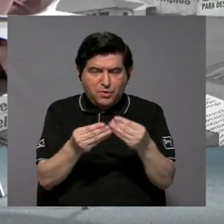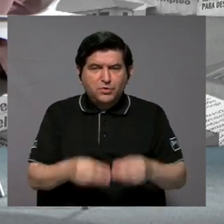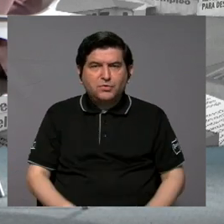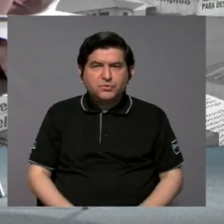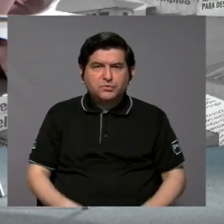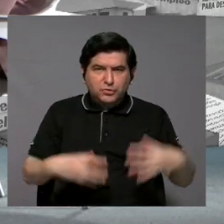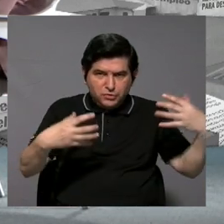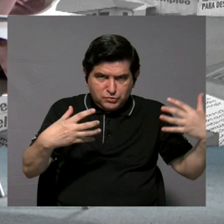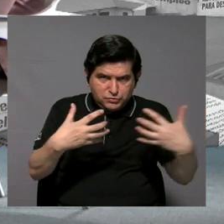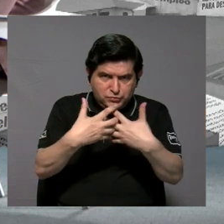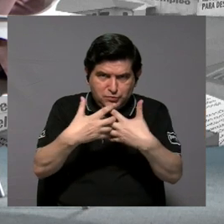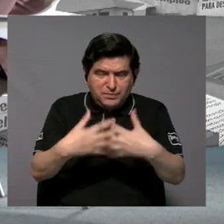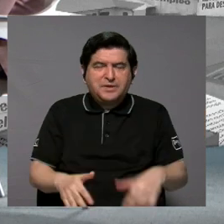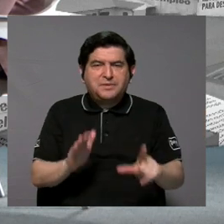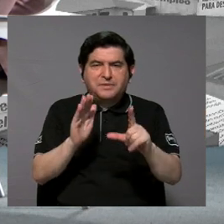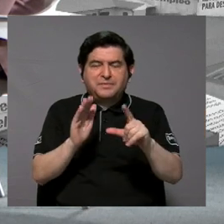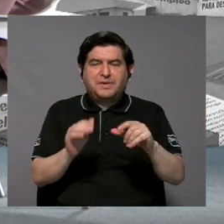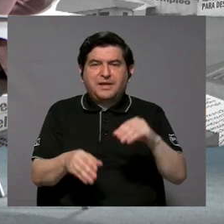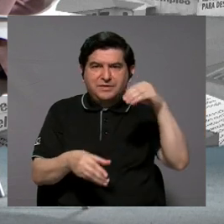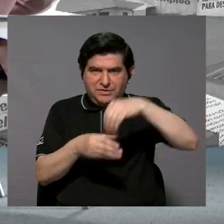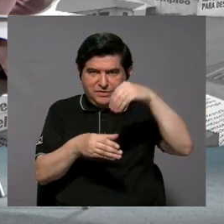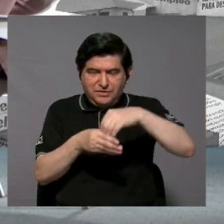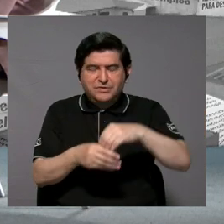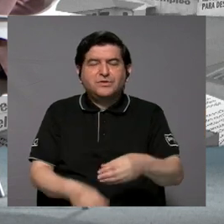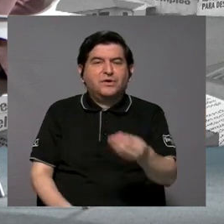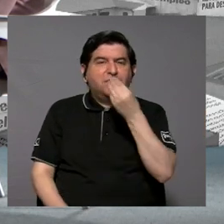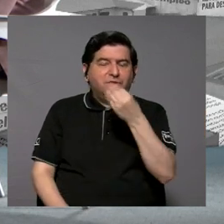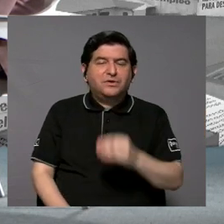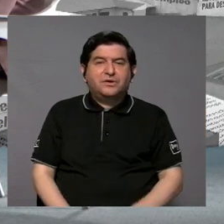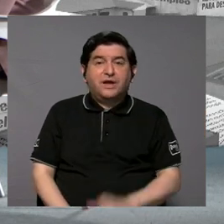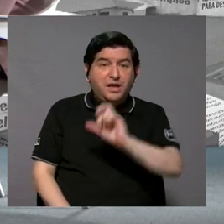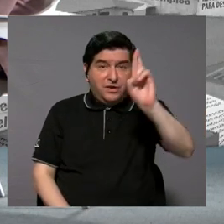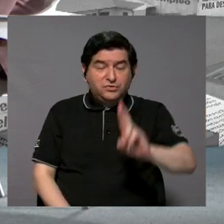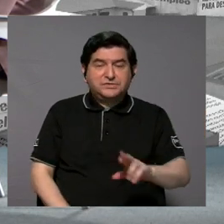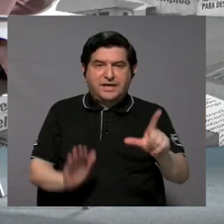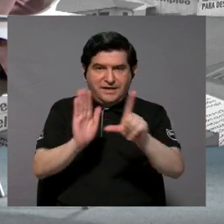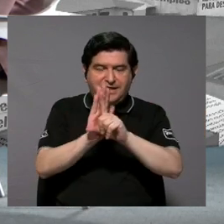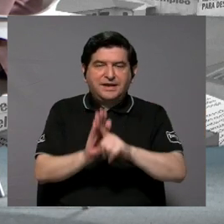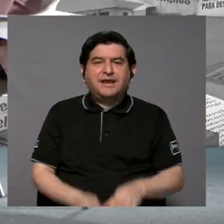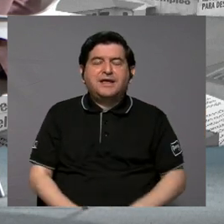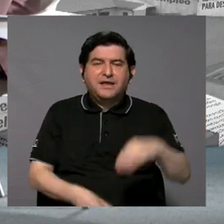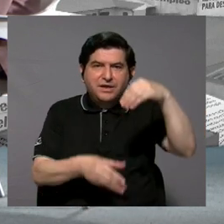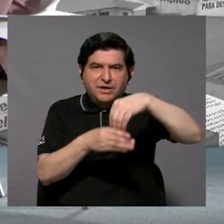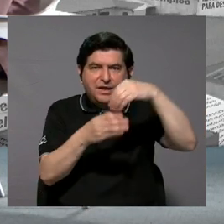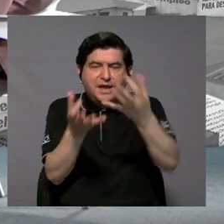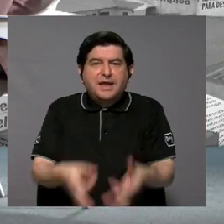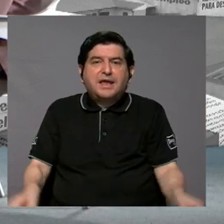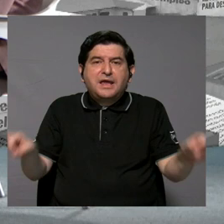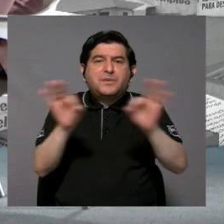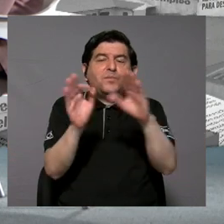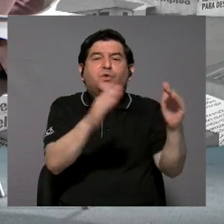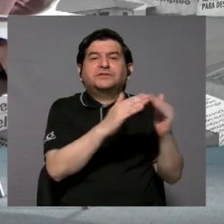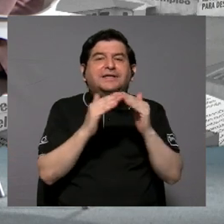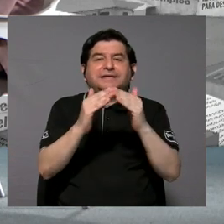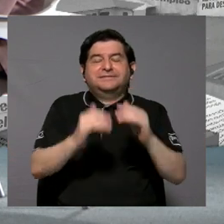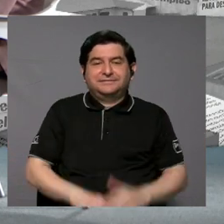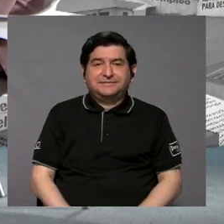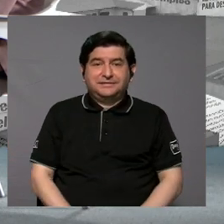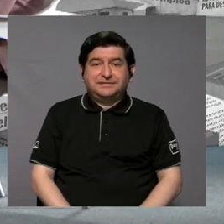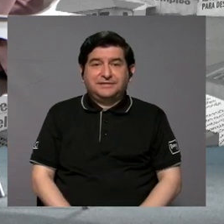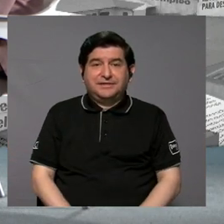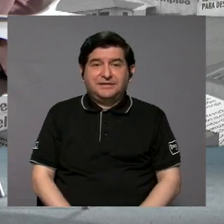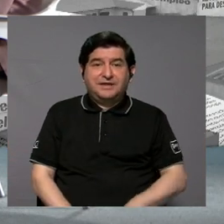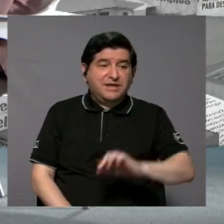suplemento nutricional, según la legislación de Costa Rica, uh-huh, tiene que ya dar un aporte nutricional importante a la población. Si